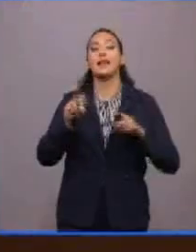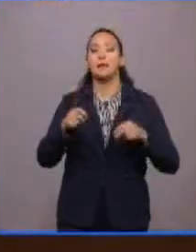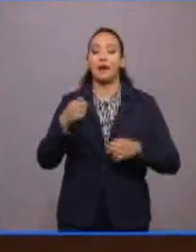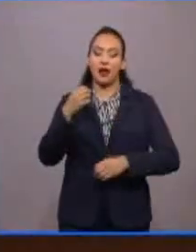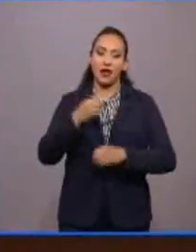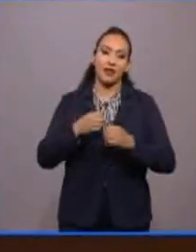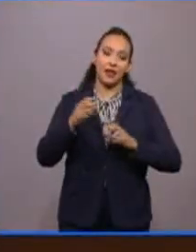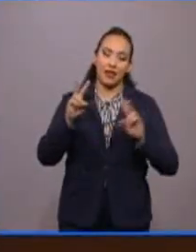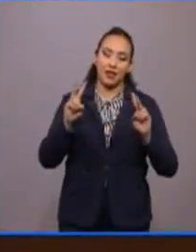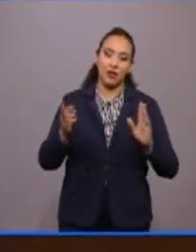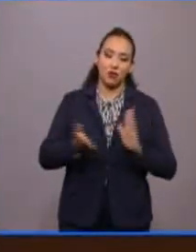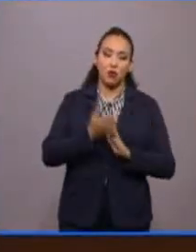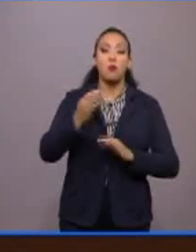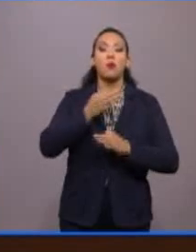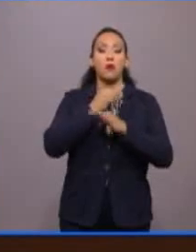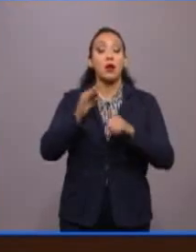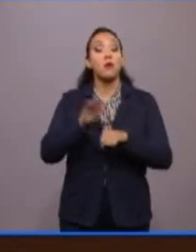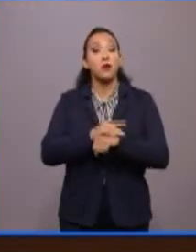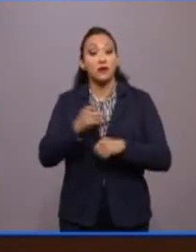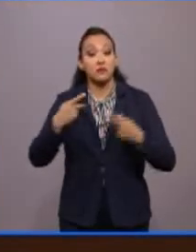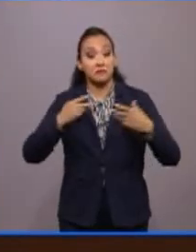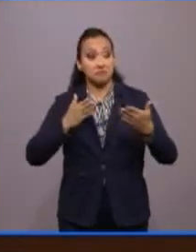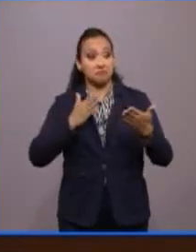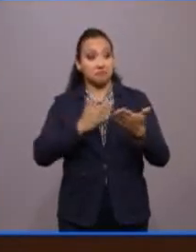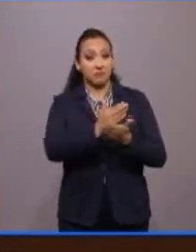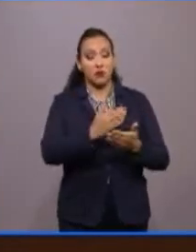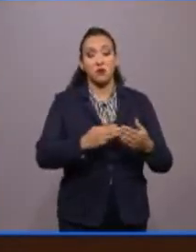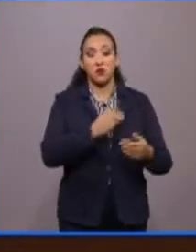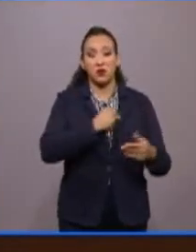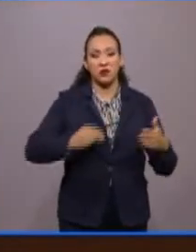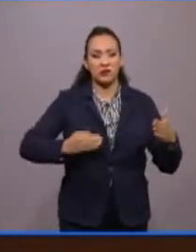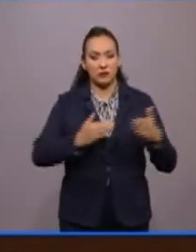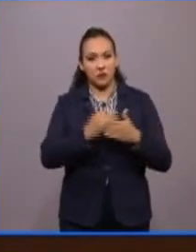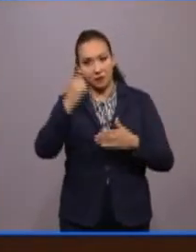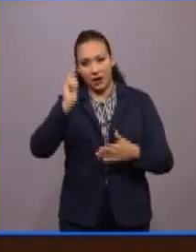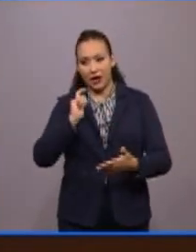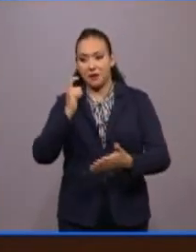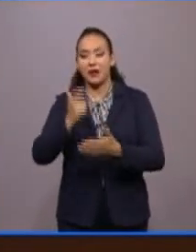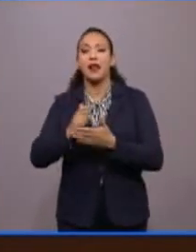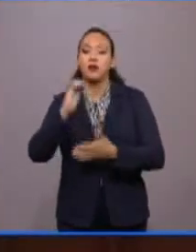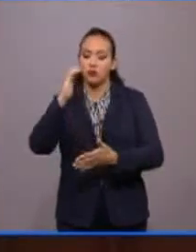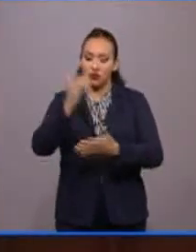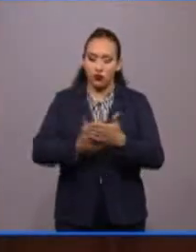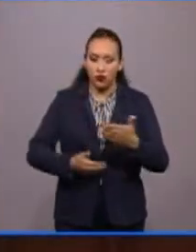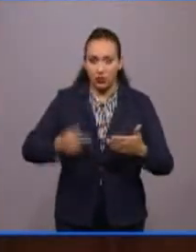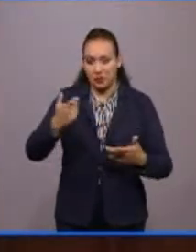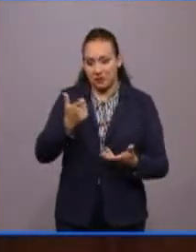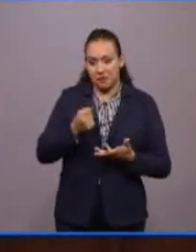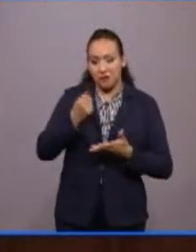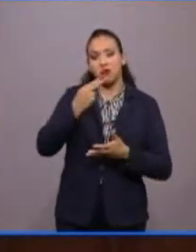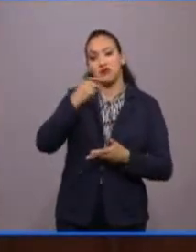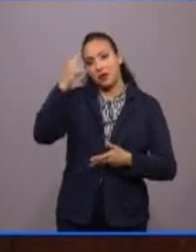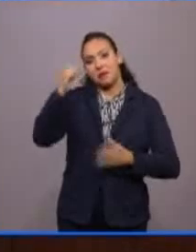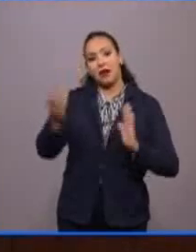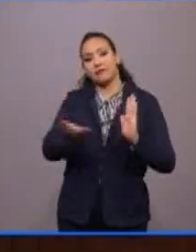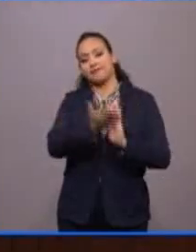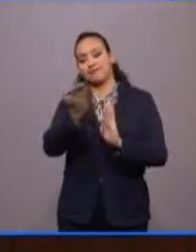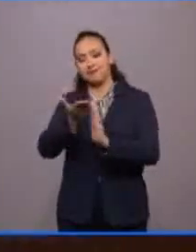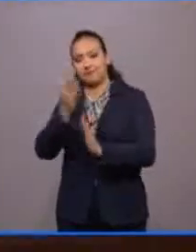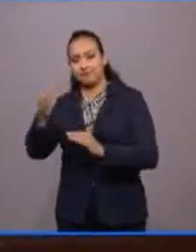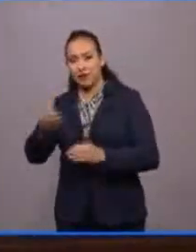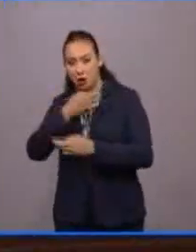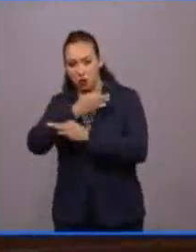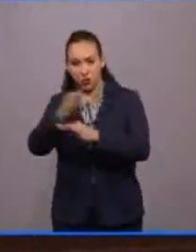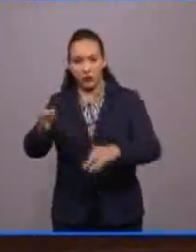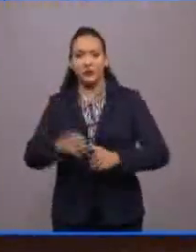Públicas, por implicar una restricción a las facultades municipales para contratar obra pública con sus propios recursos. La norma facultaba a